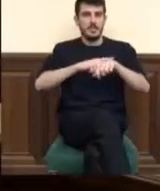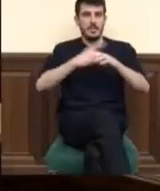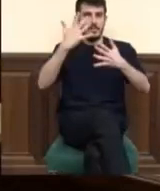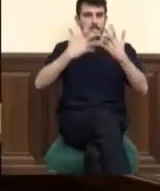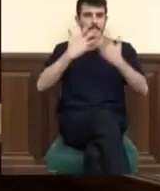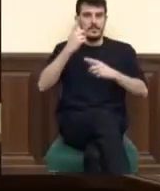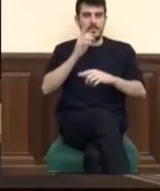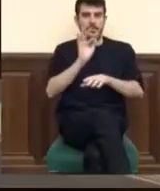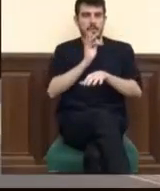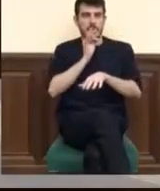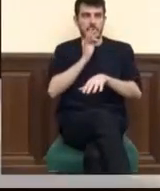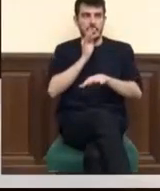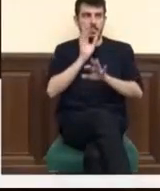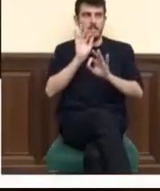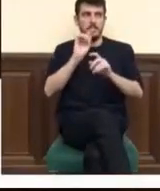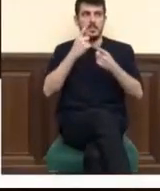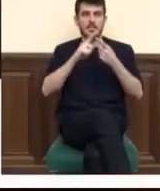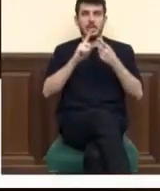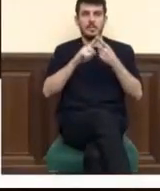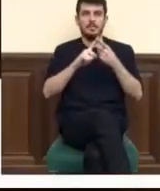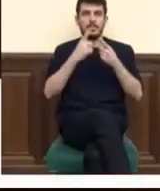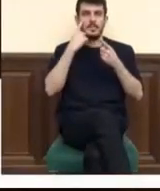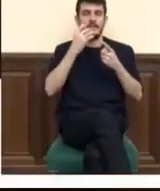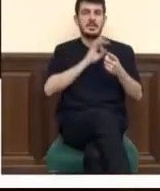Primero, señora Cortes, voy a abreviar.